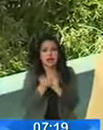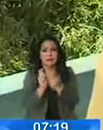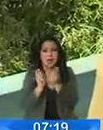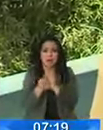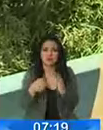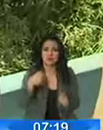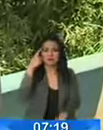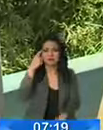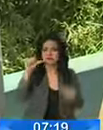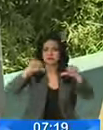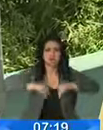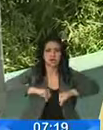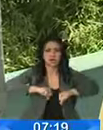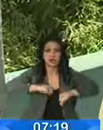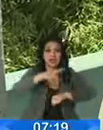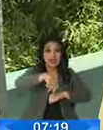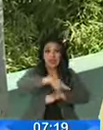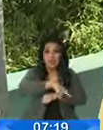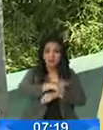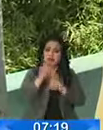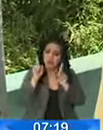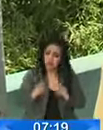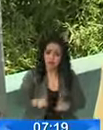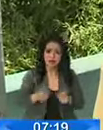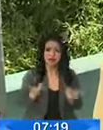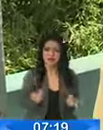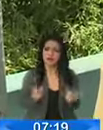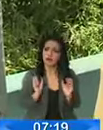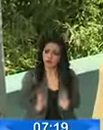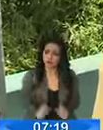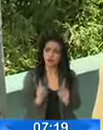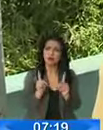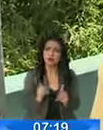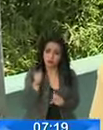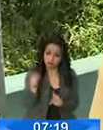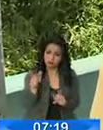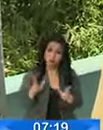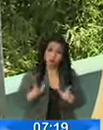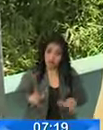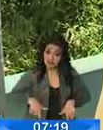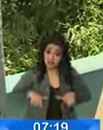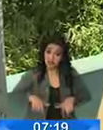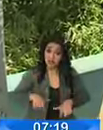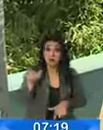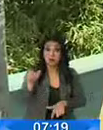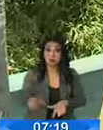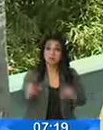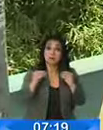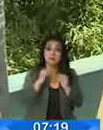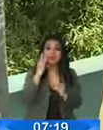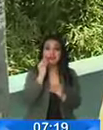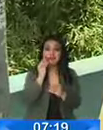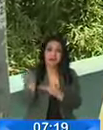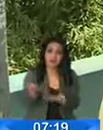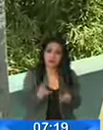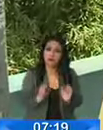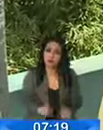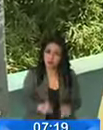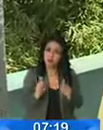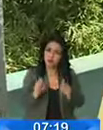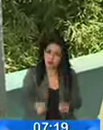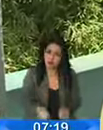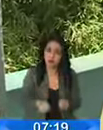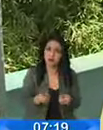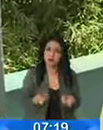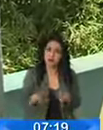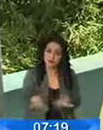mal, yo pienso que está mal, que tiene que igual darle oportunidad para que una persona con más experiencia tenga la oportunidad de poder